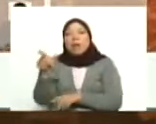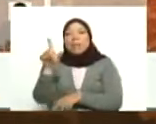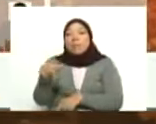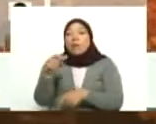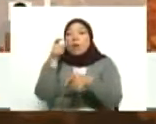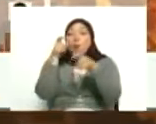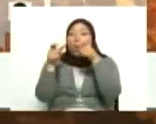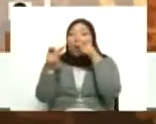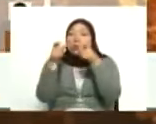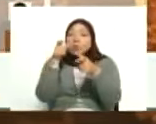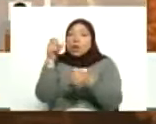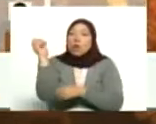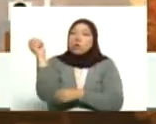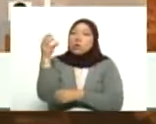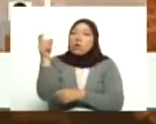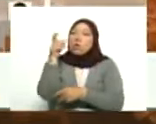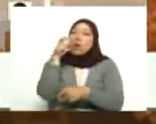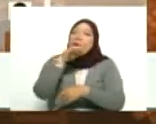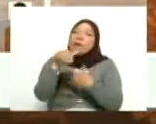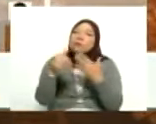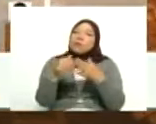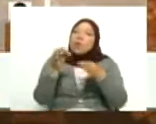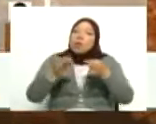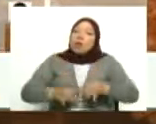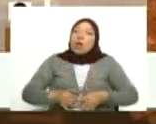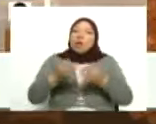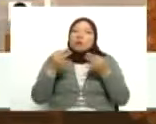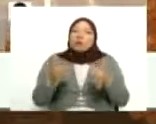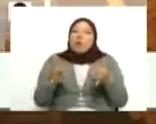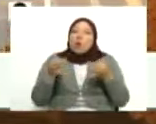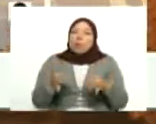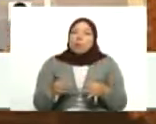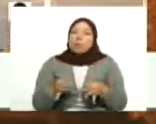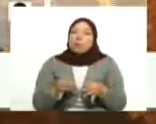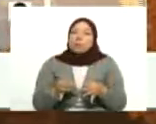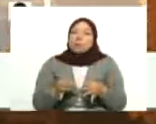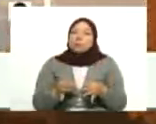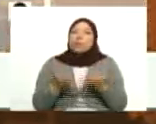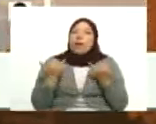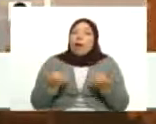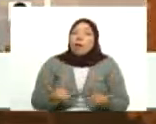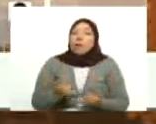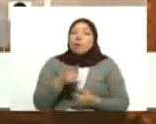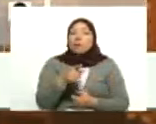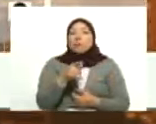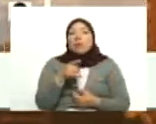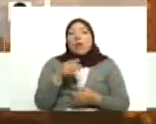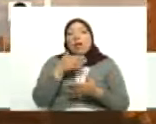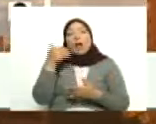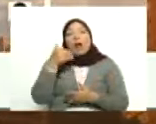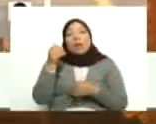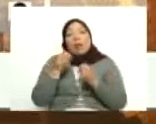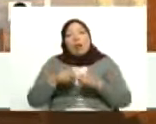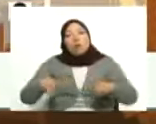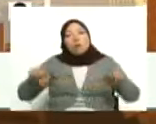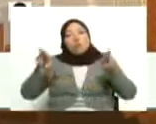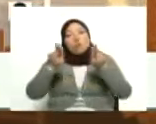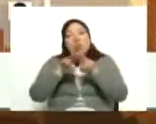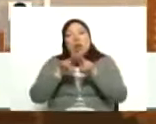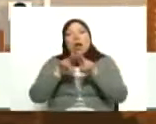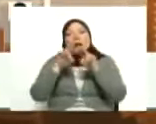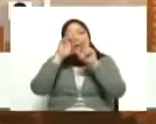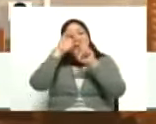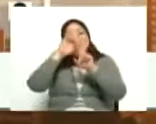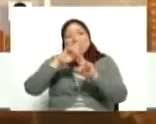Asamblea General de Naciones Unidas para que hagan cumplir la normativa, hagan cumplir la ley. Es el momento de que la Carta de Naciones Unidas se haga